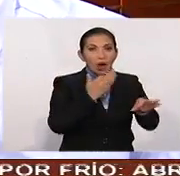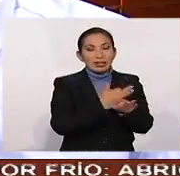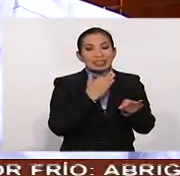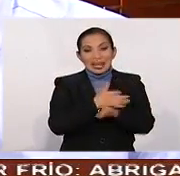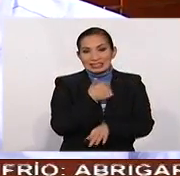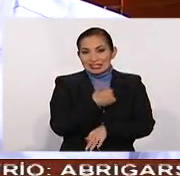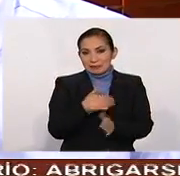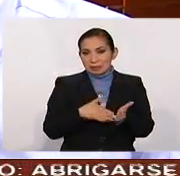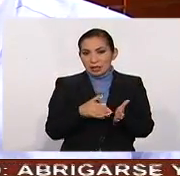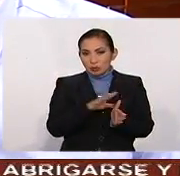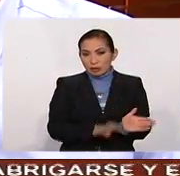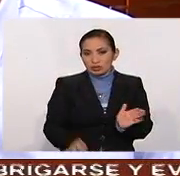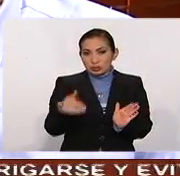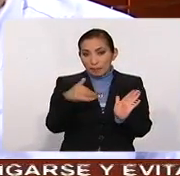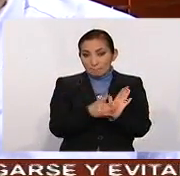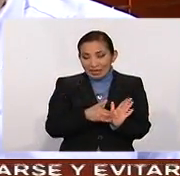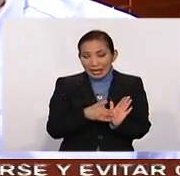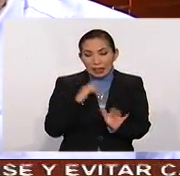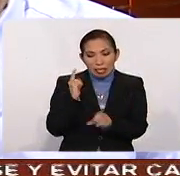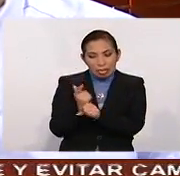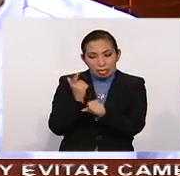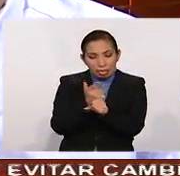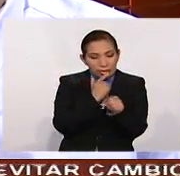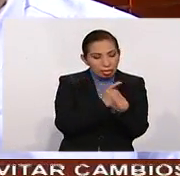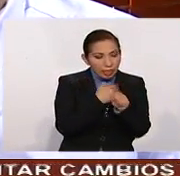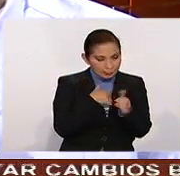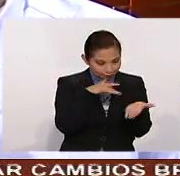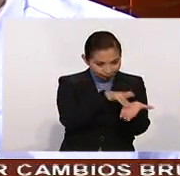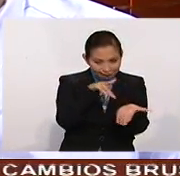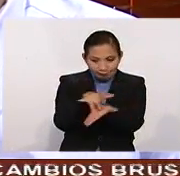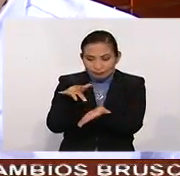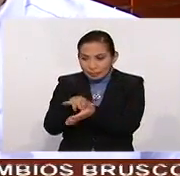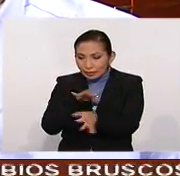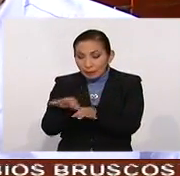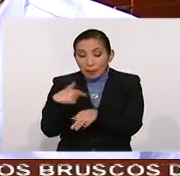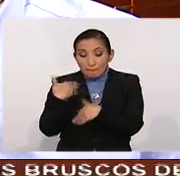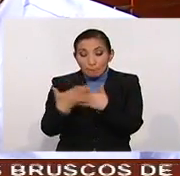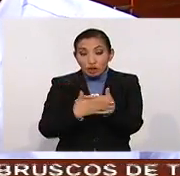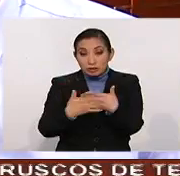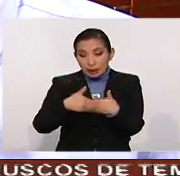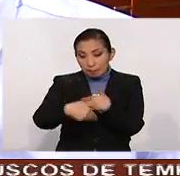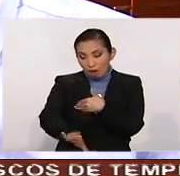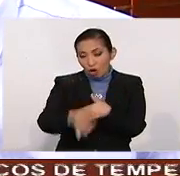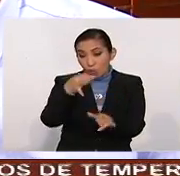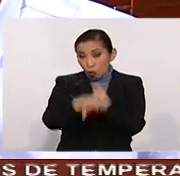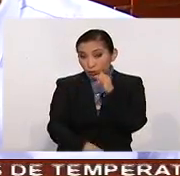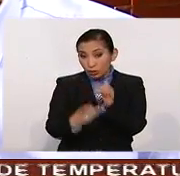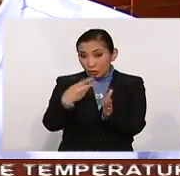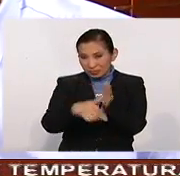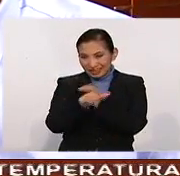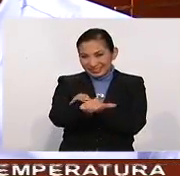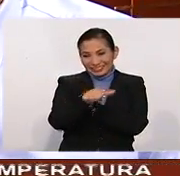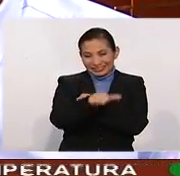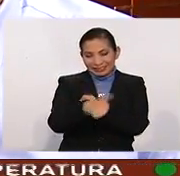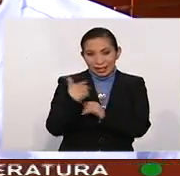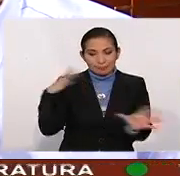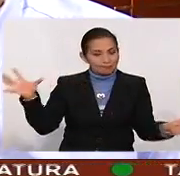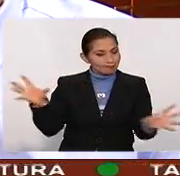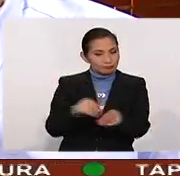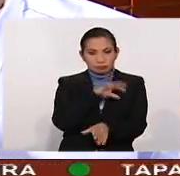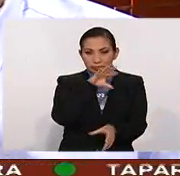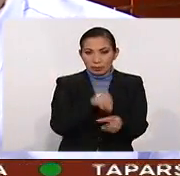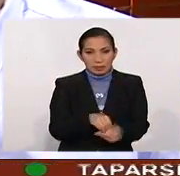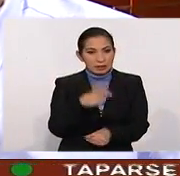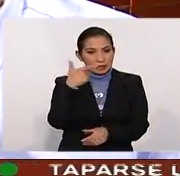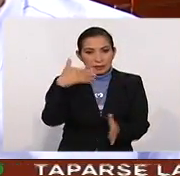llevamos 6.400.000 identificados y empezando a trabajar, y esperamos ya al final del 2016 tener cubierta toda